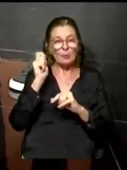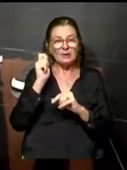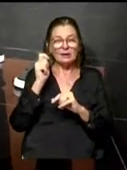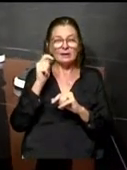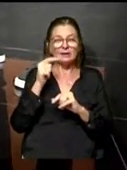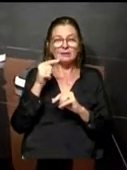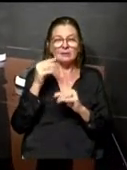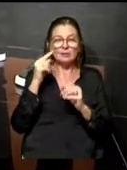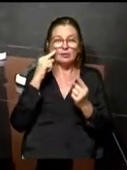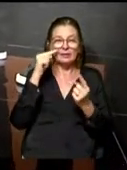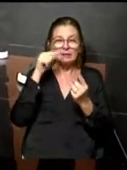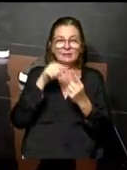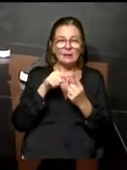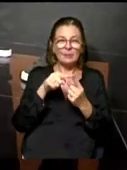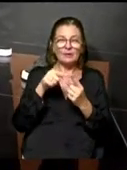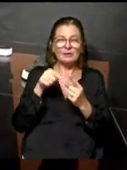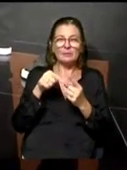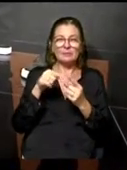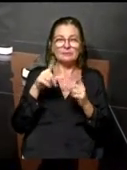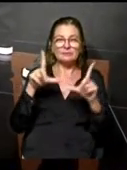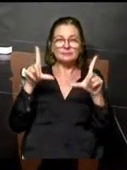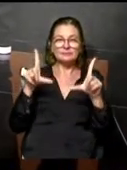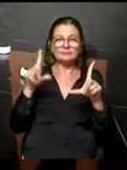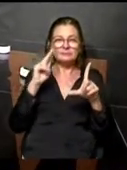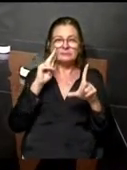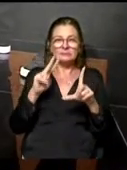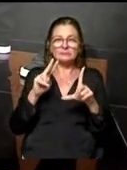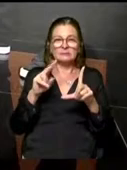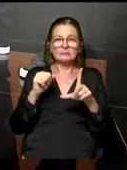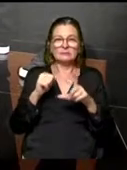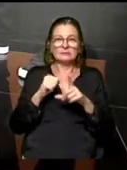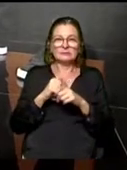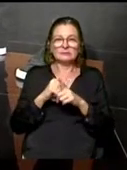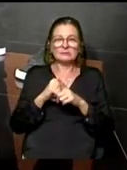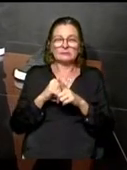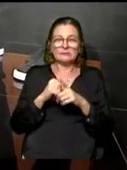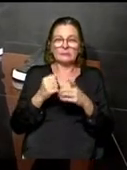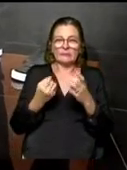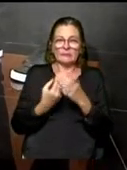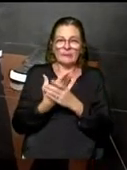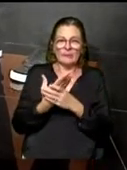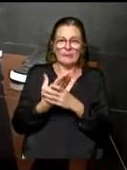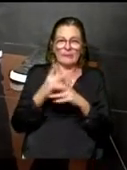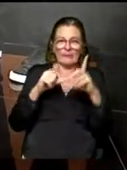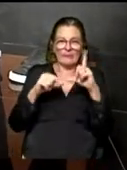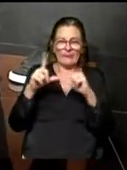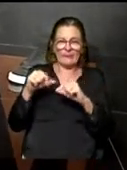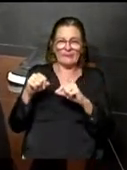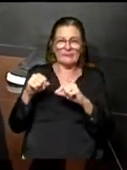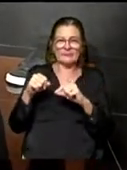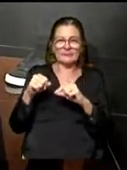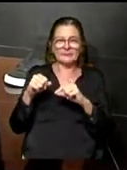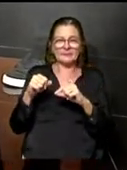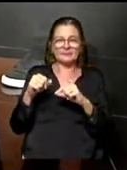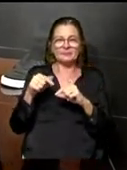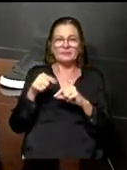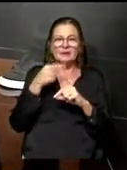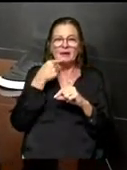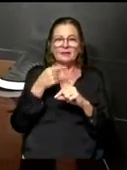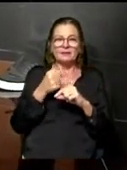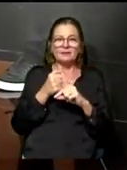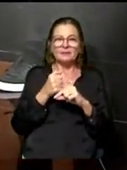opinión pública, digamos, y en la siguiente placa vamos a ver lo que surge, digamos, de la encuesta del panel de la Usina de Percepción